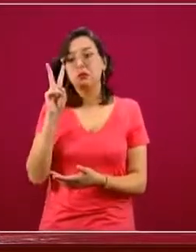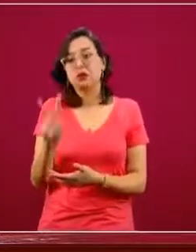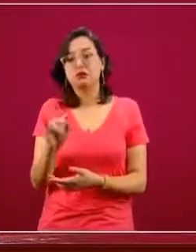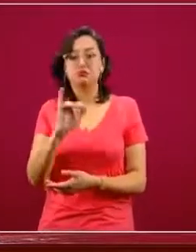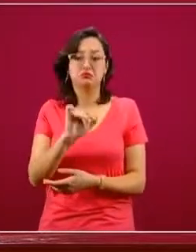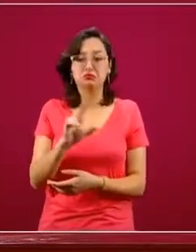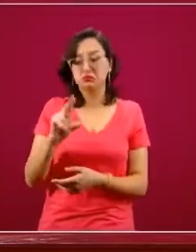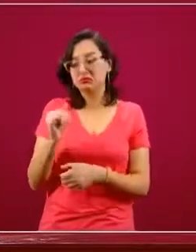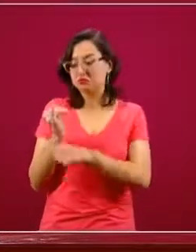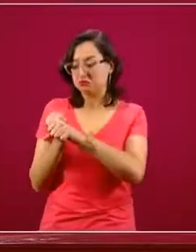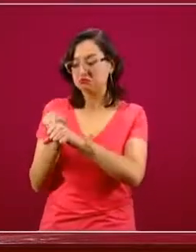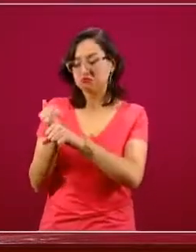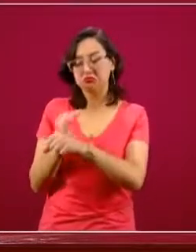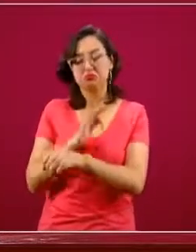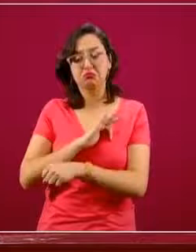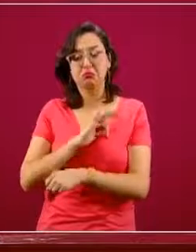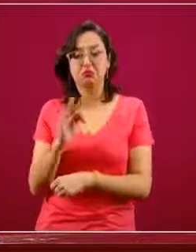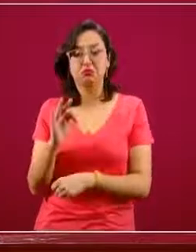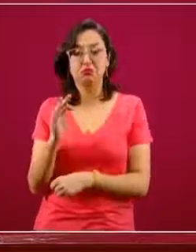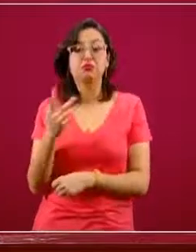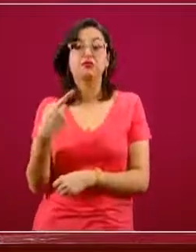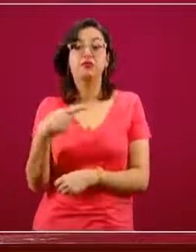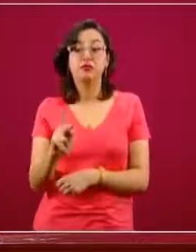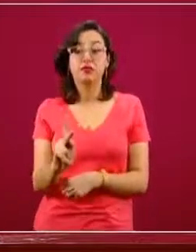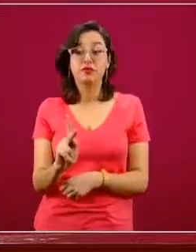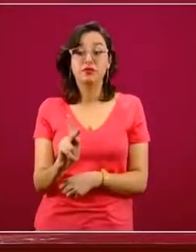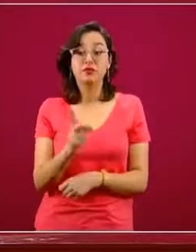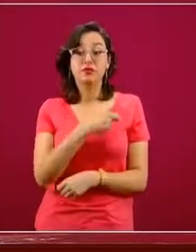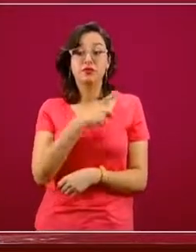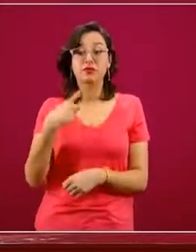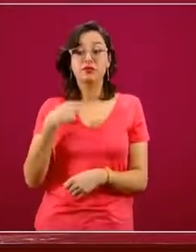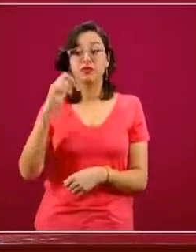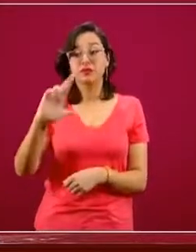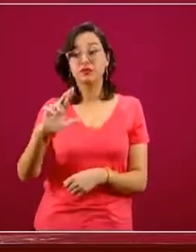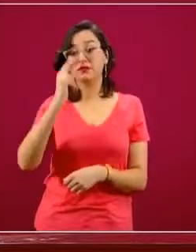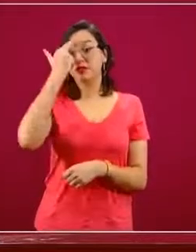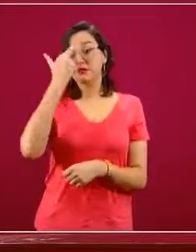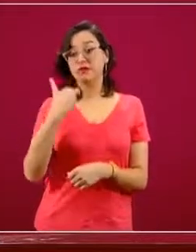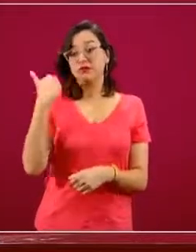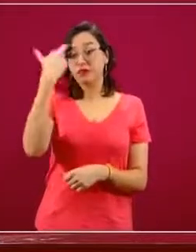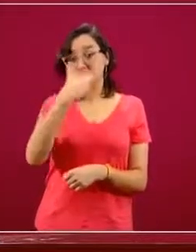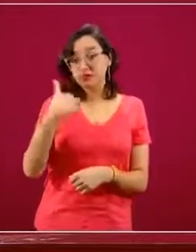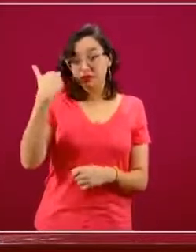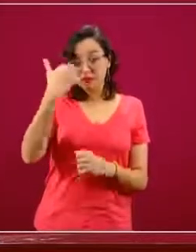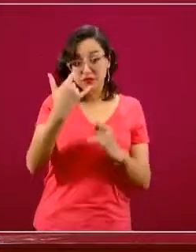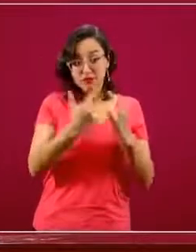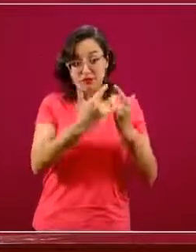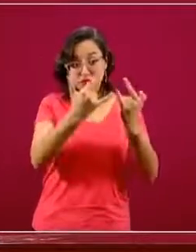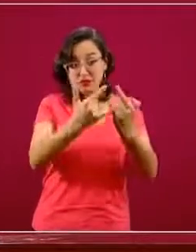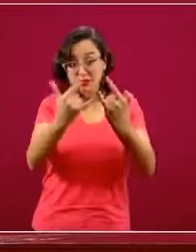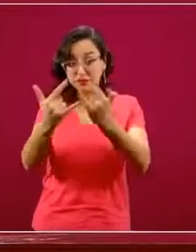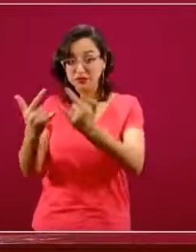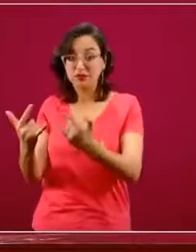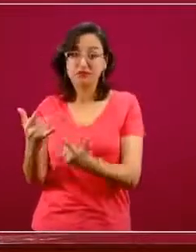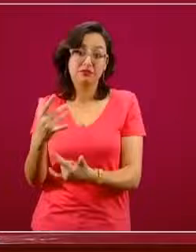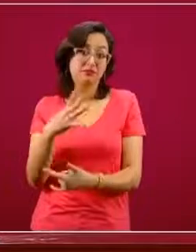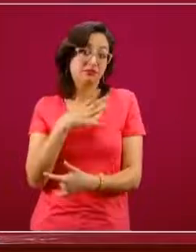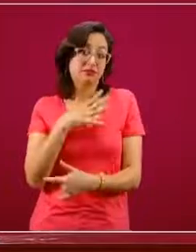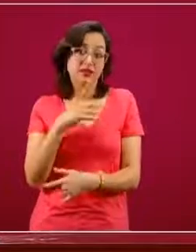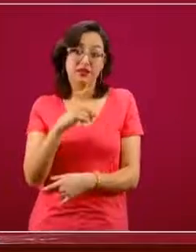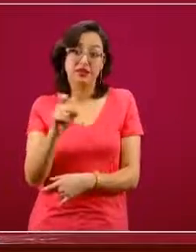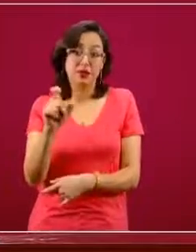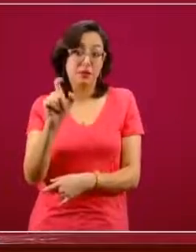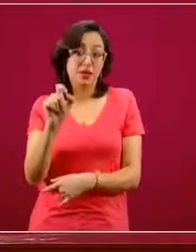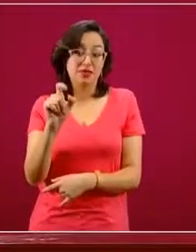puede hacer una investigación. Recordando que el estudio epidemiológico, el estudio de caso, tiene más de